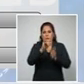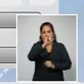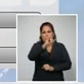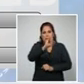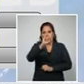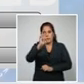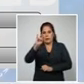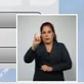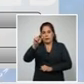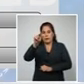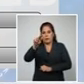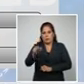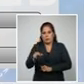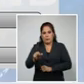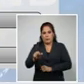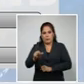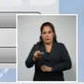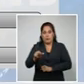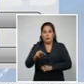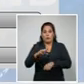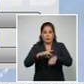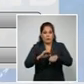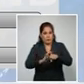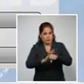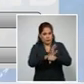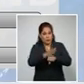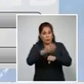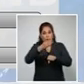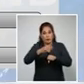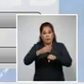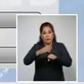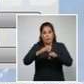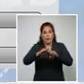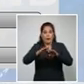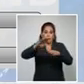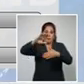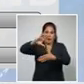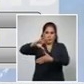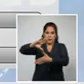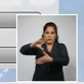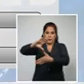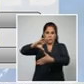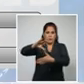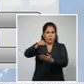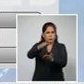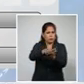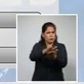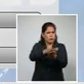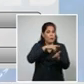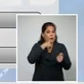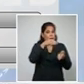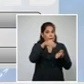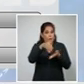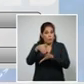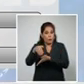4.676 personas con COVID-19 en nuestra región, por lo que ya el acumulado de fallecidos es